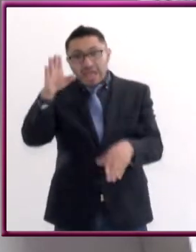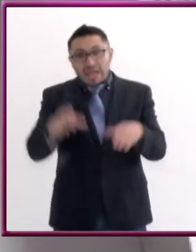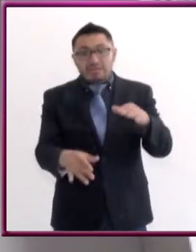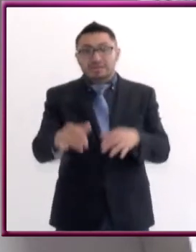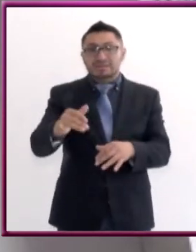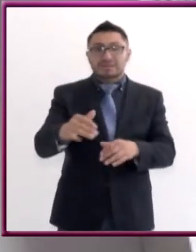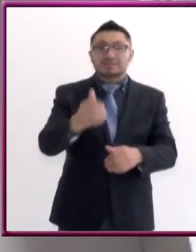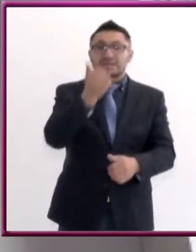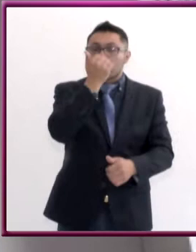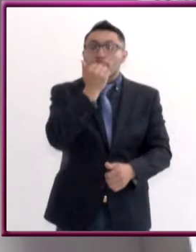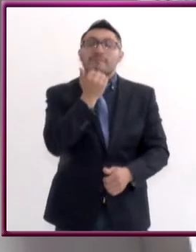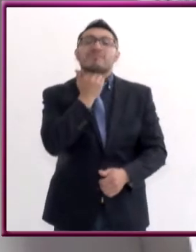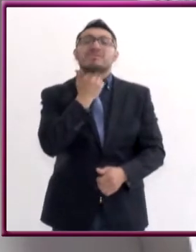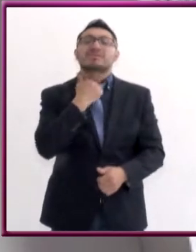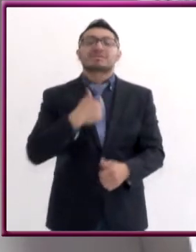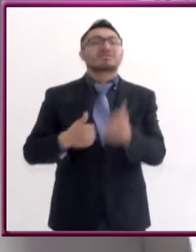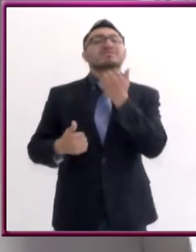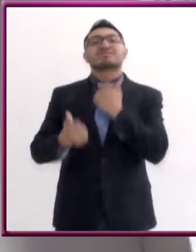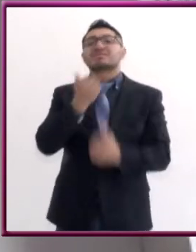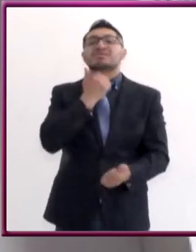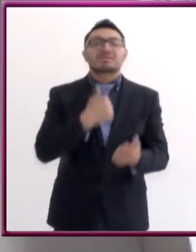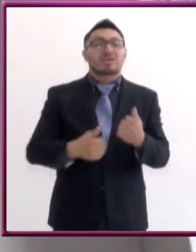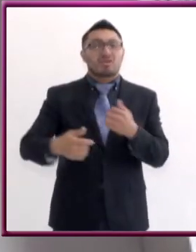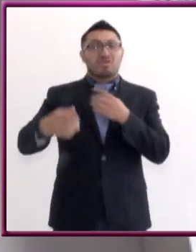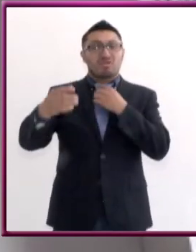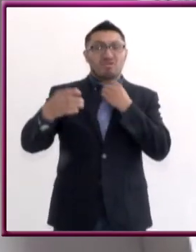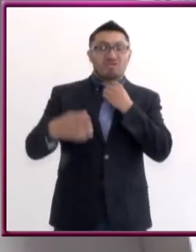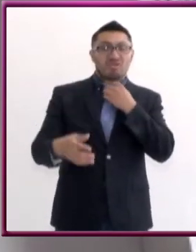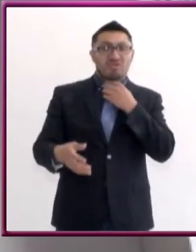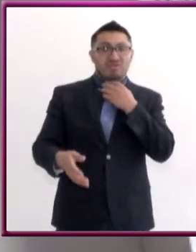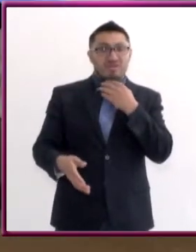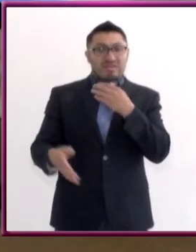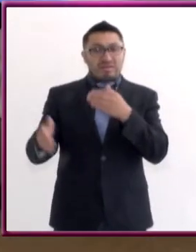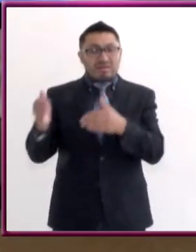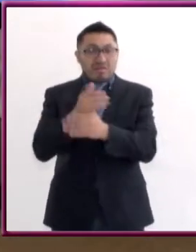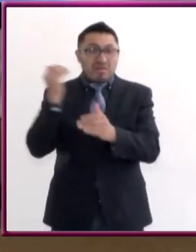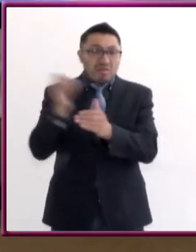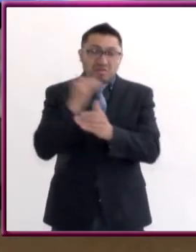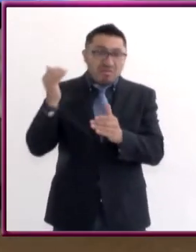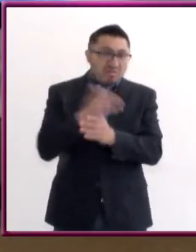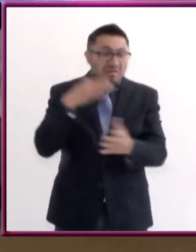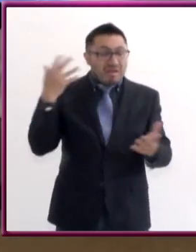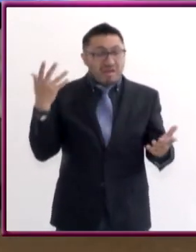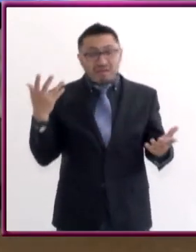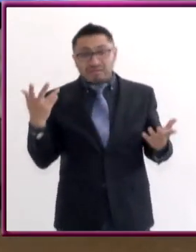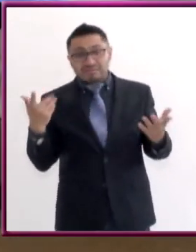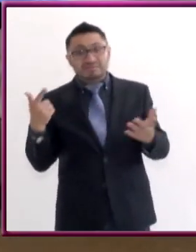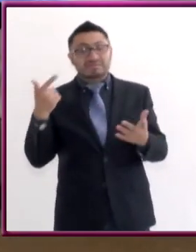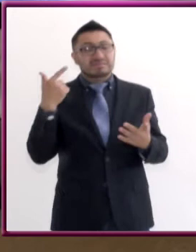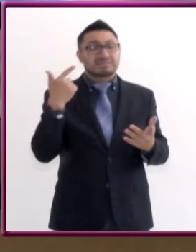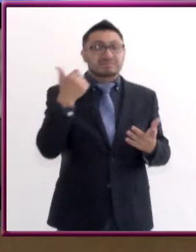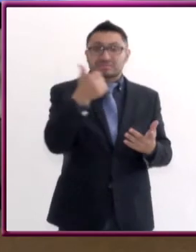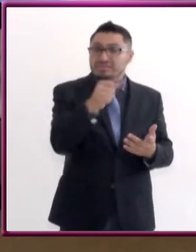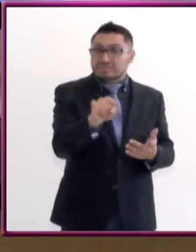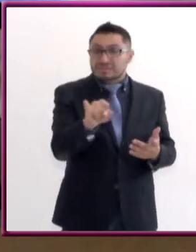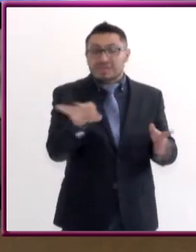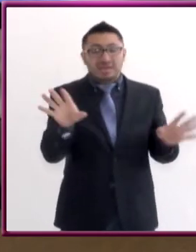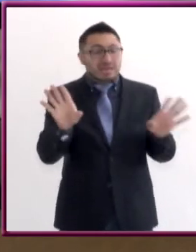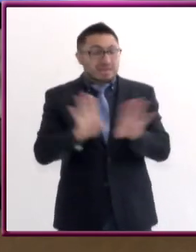el alcohol, ¿no? La parranda, de esa